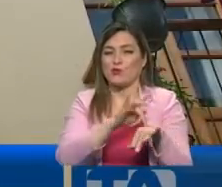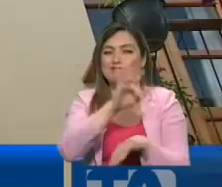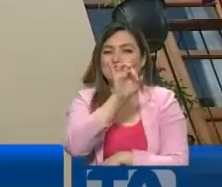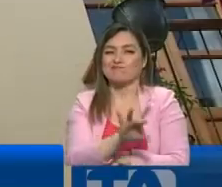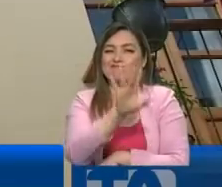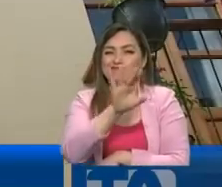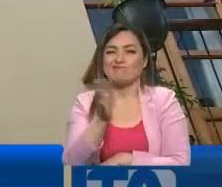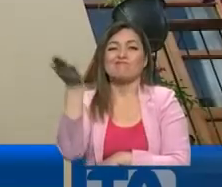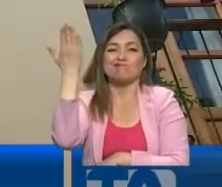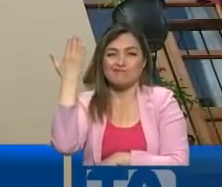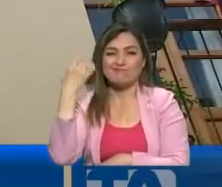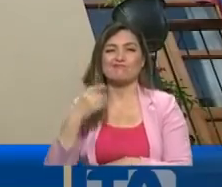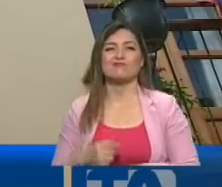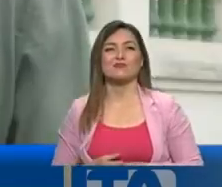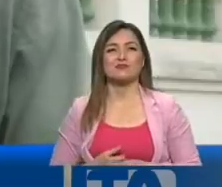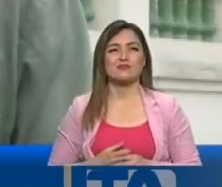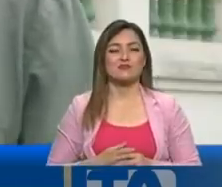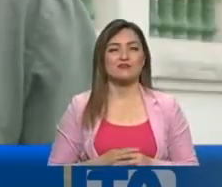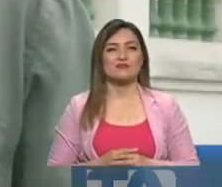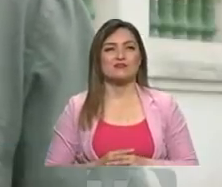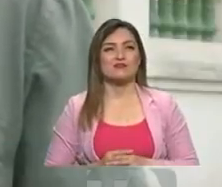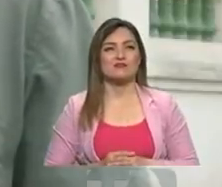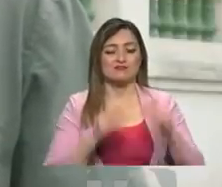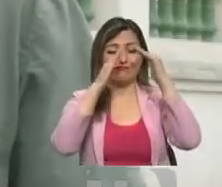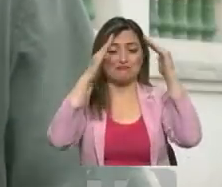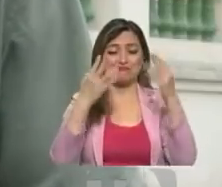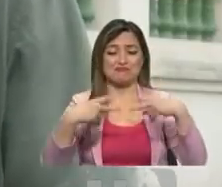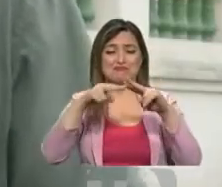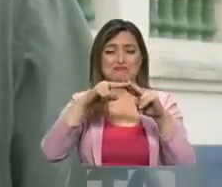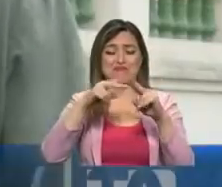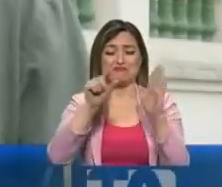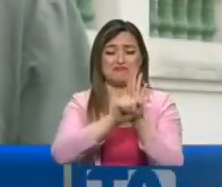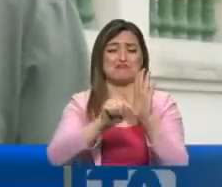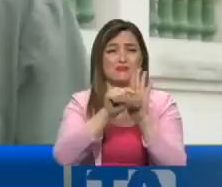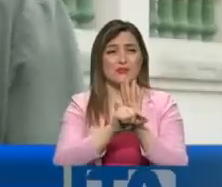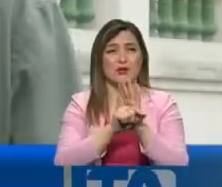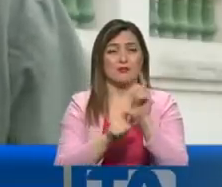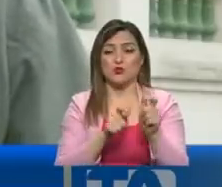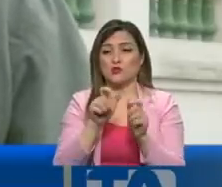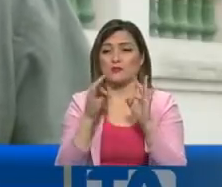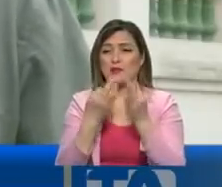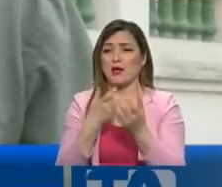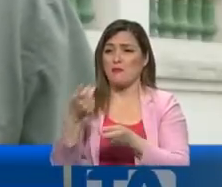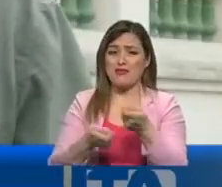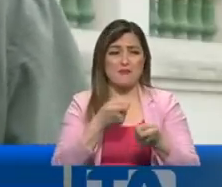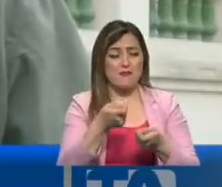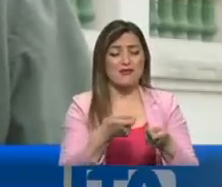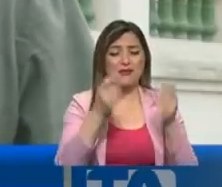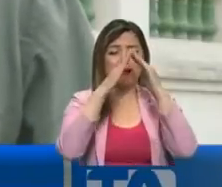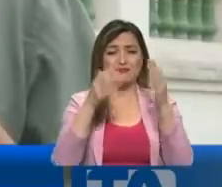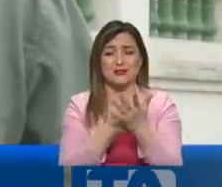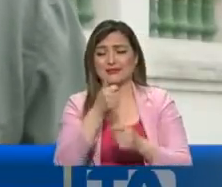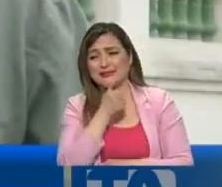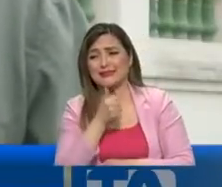abandono como ya ha pasado en otras ocasiones. Las casas bajaron de valor un montón, las mismas familias decían: vende, vende, vende. Muchos vendieron, los